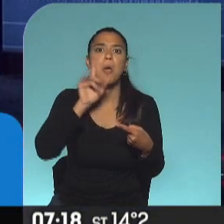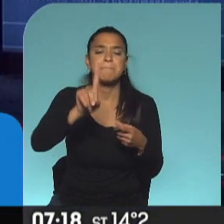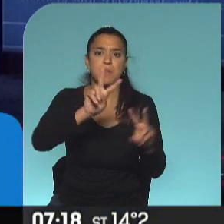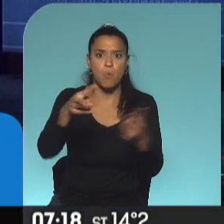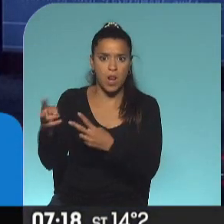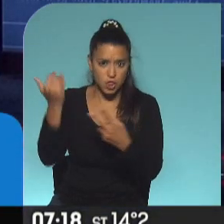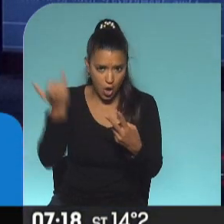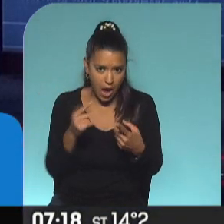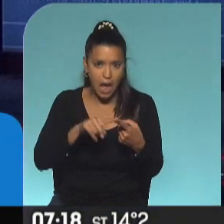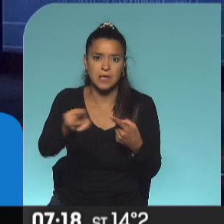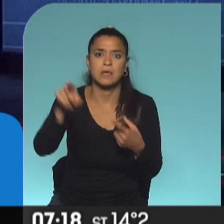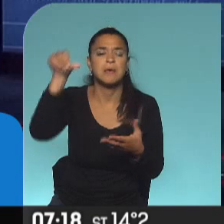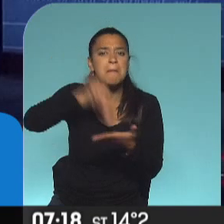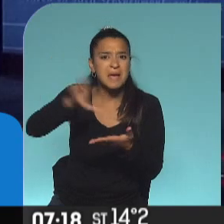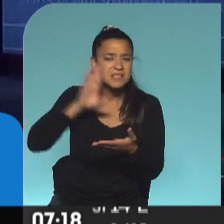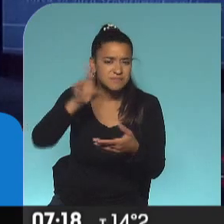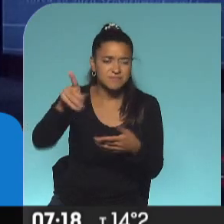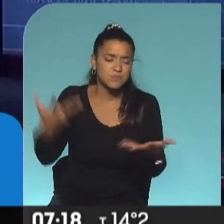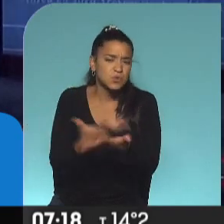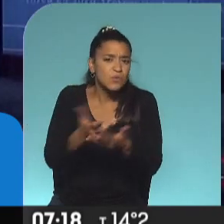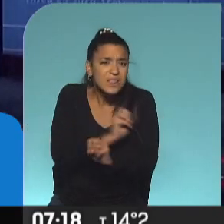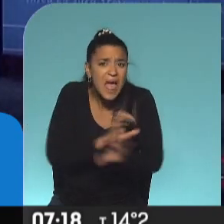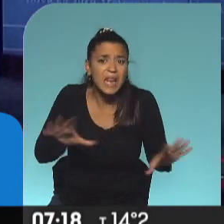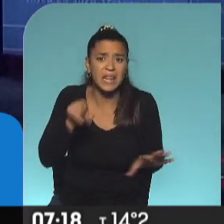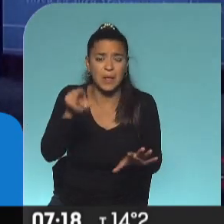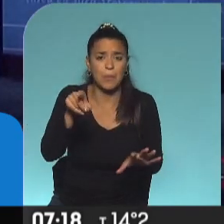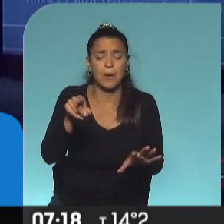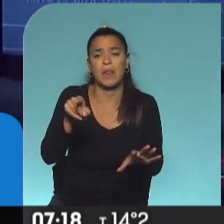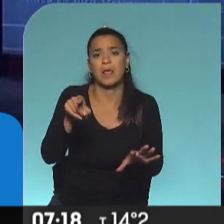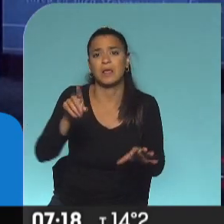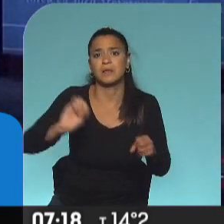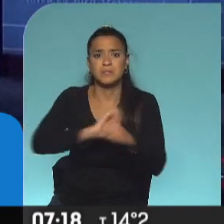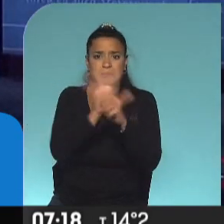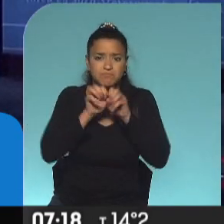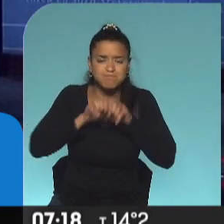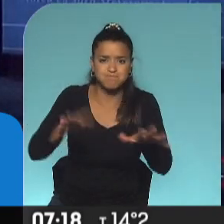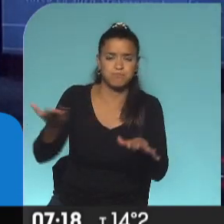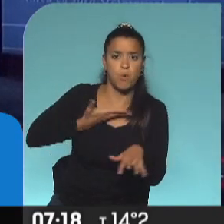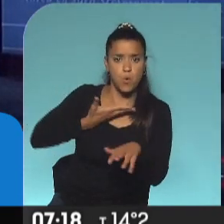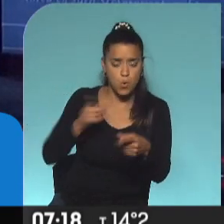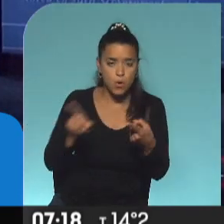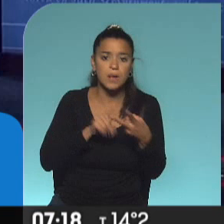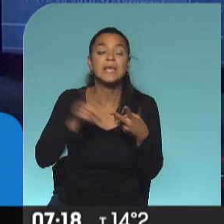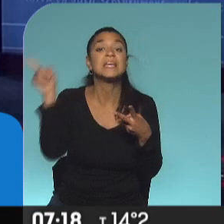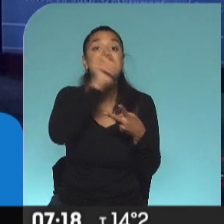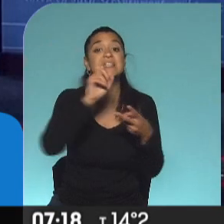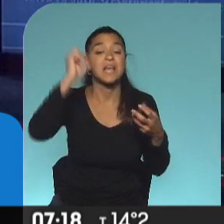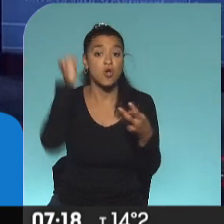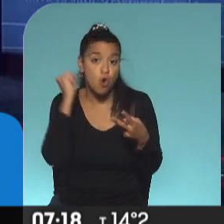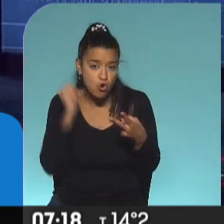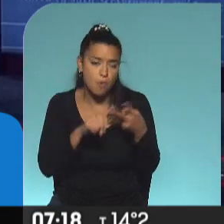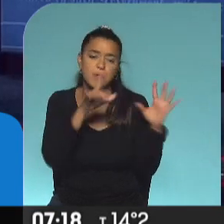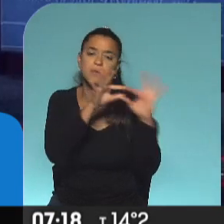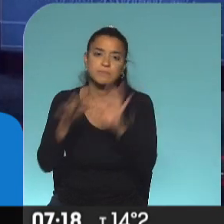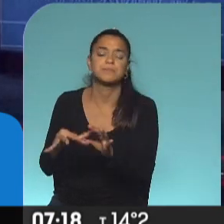uno de los países que ha sufrido de manera más dramática el azote de la pandemia. La crisis económica asociada a la crisis